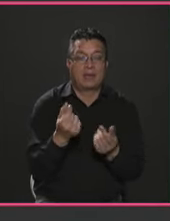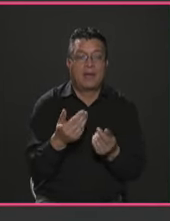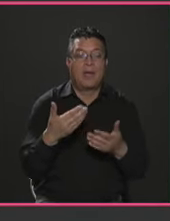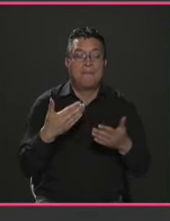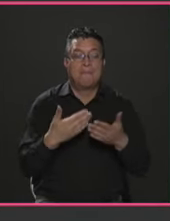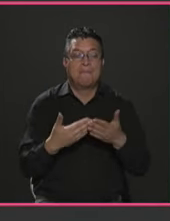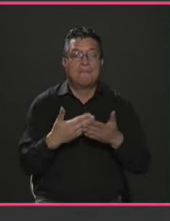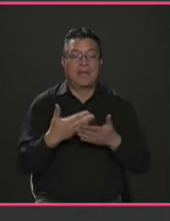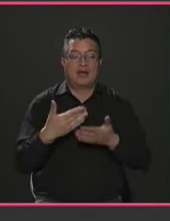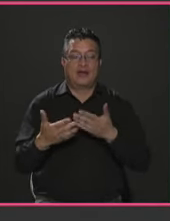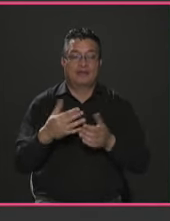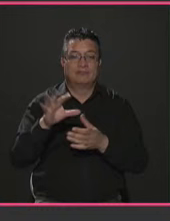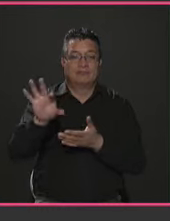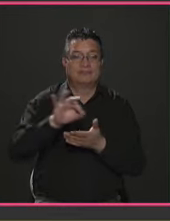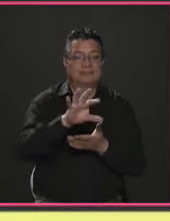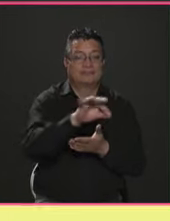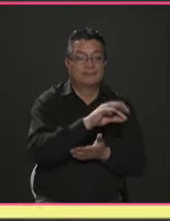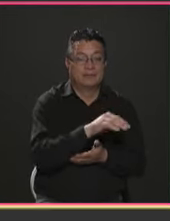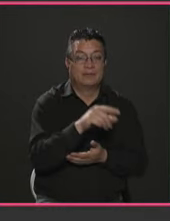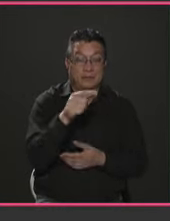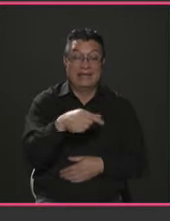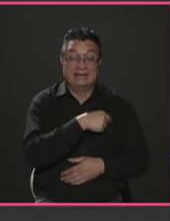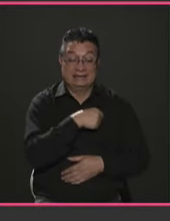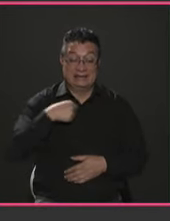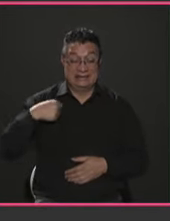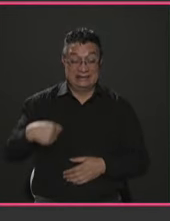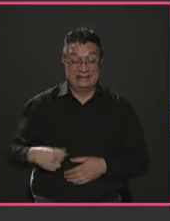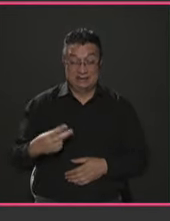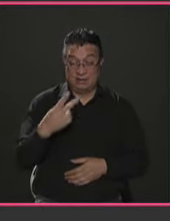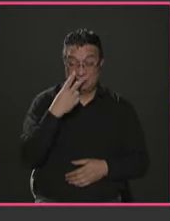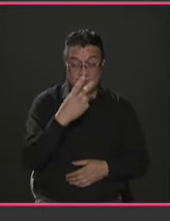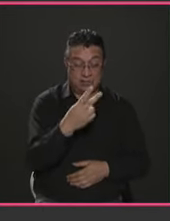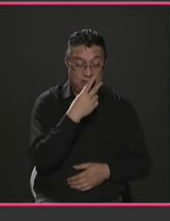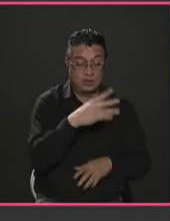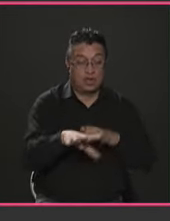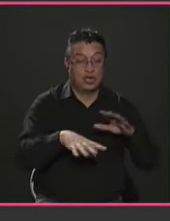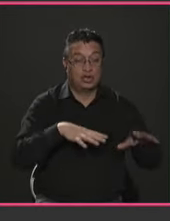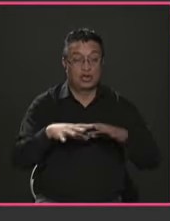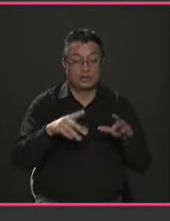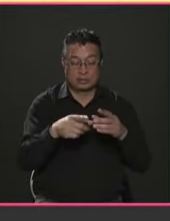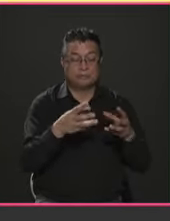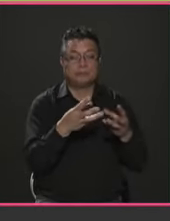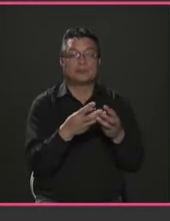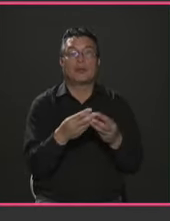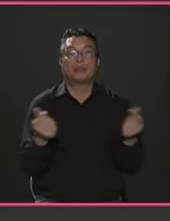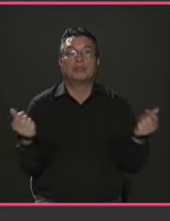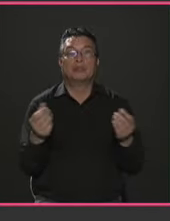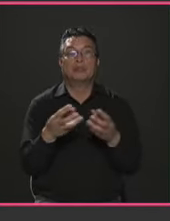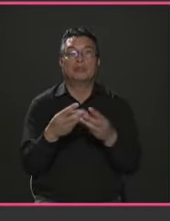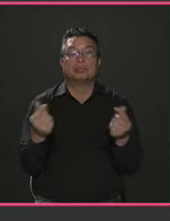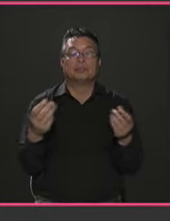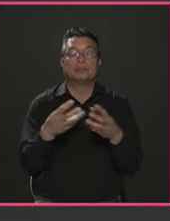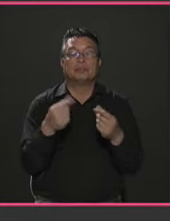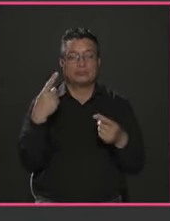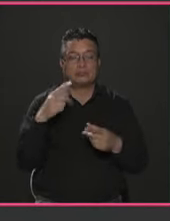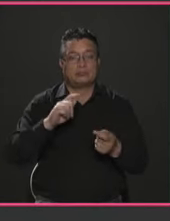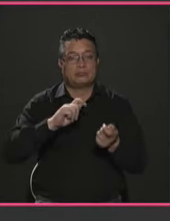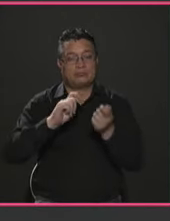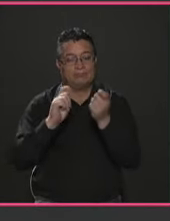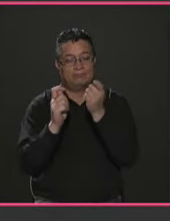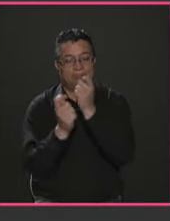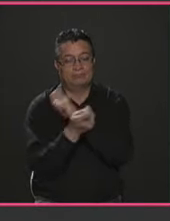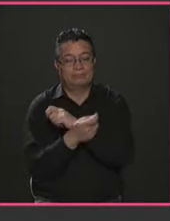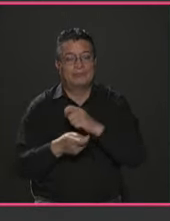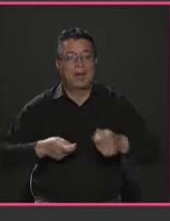Incluso en China actualmente vemos productos de producción que están desapareciendo a medida que se está volviendo el